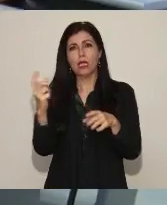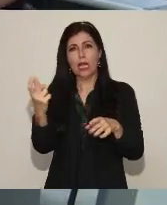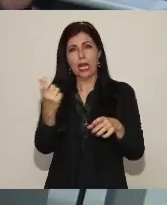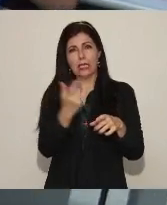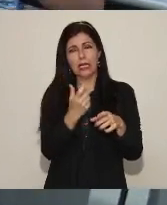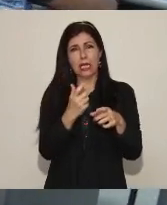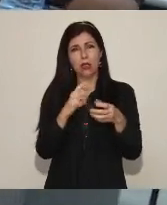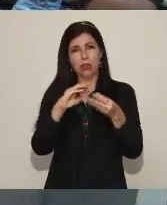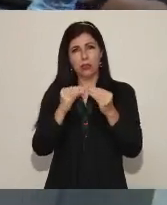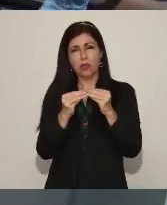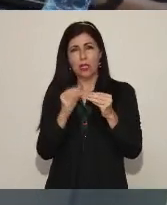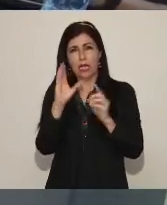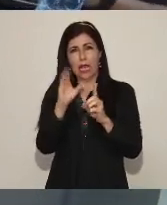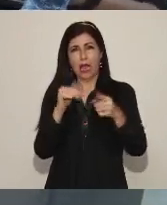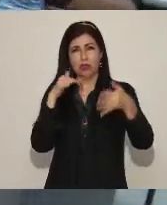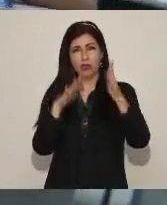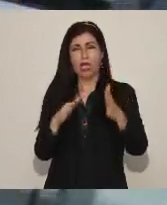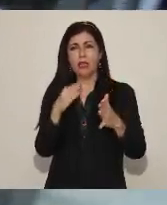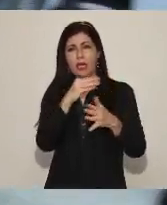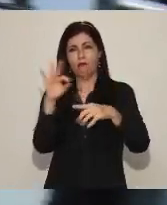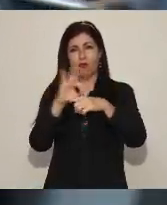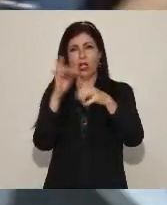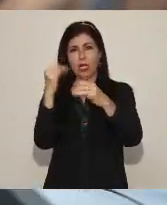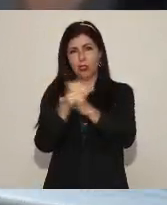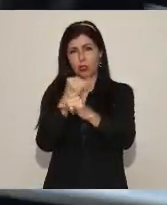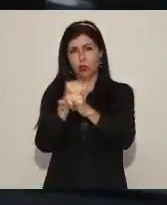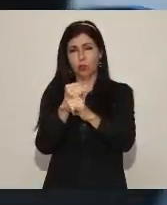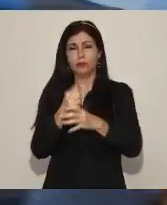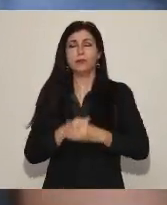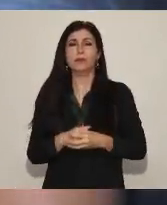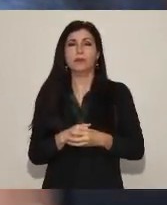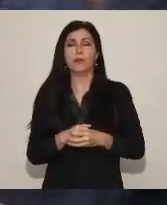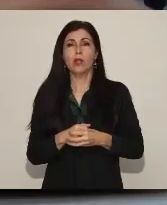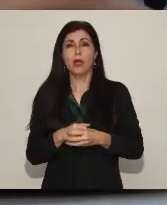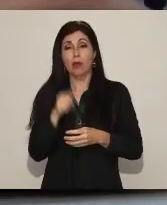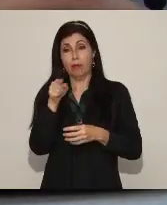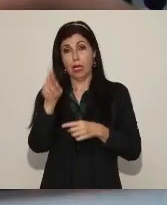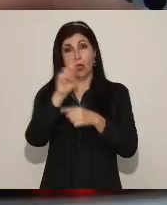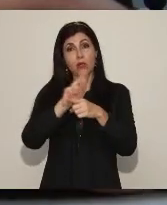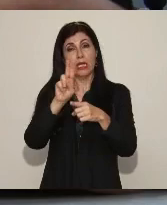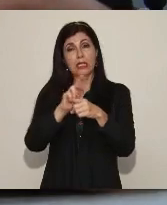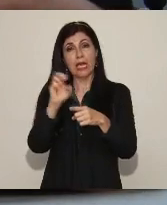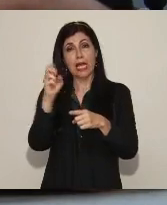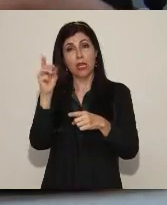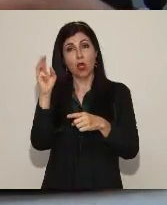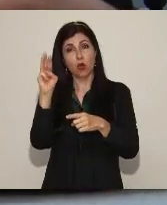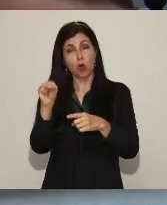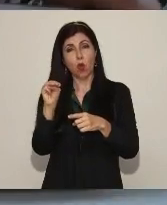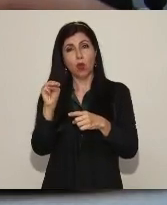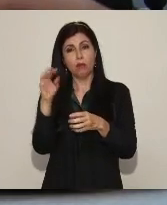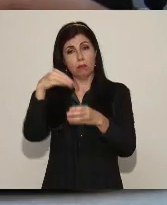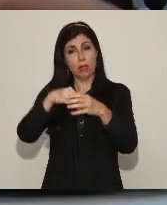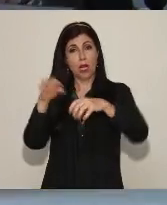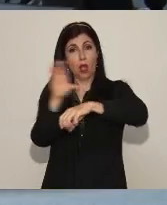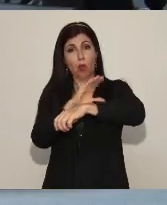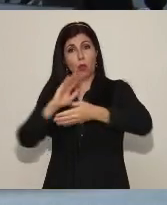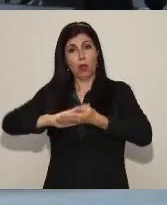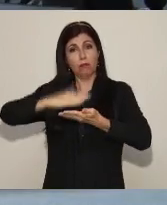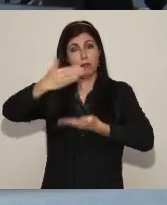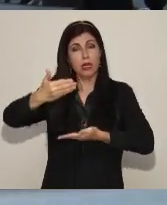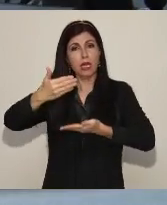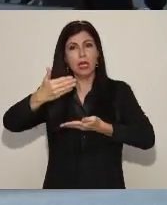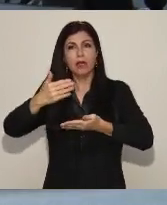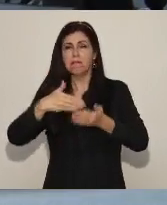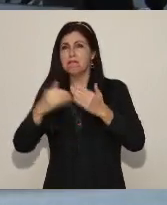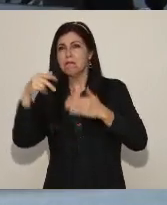las credenciales de cada estudiante y funcionario de la institución. Para utilizar EduRoom en una computadora